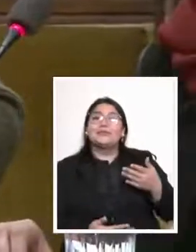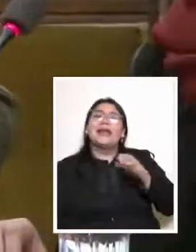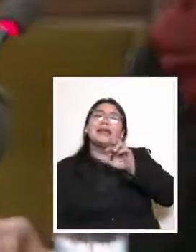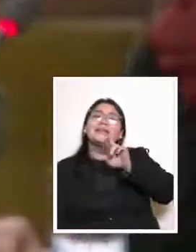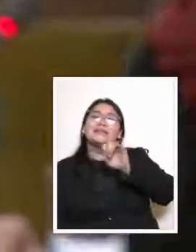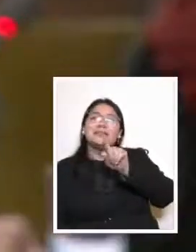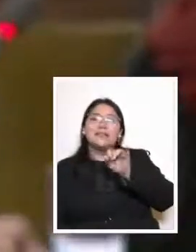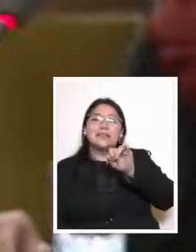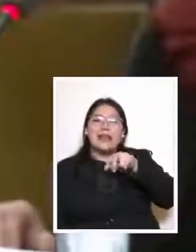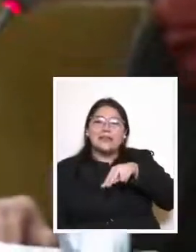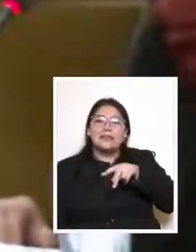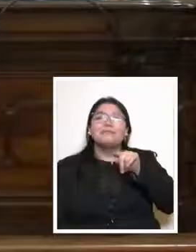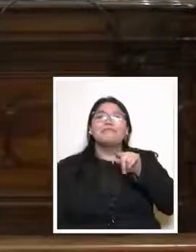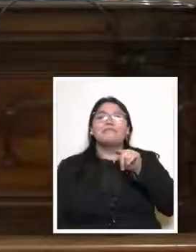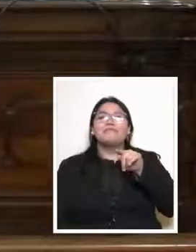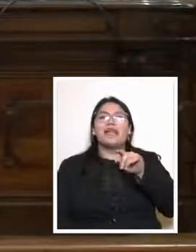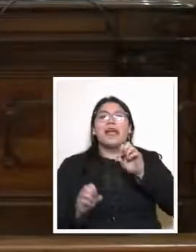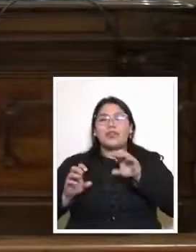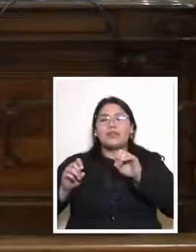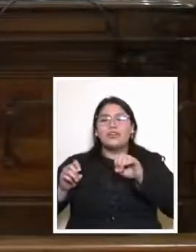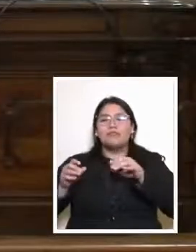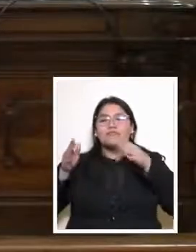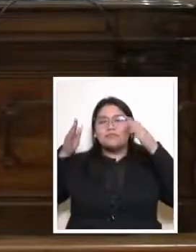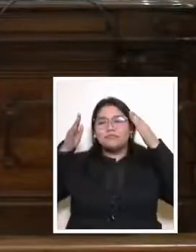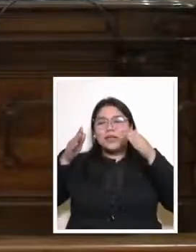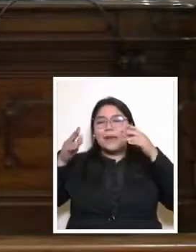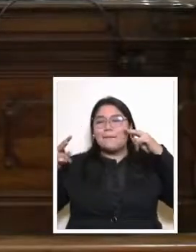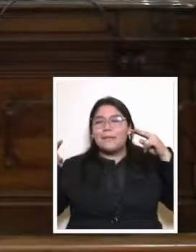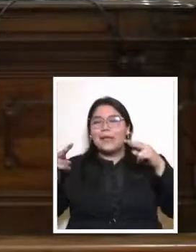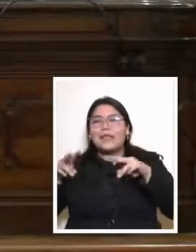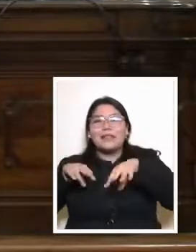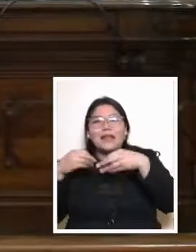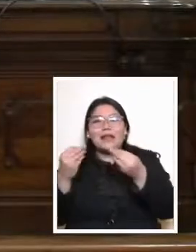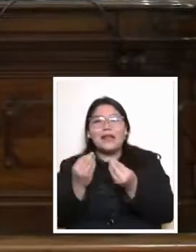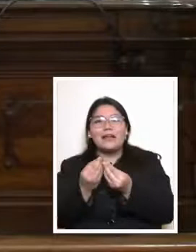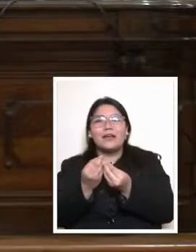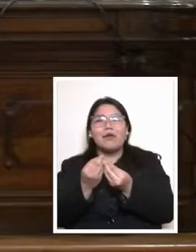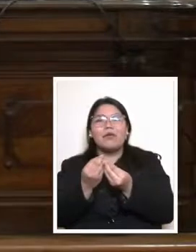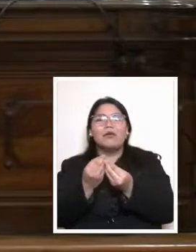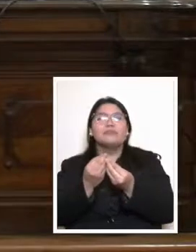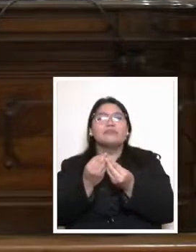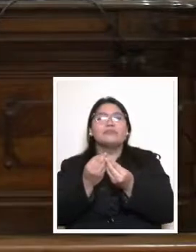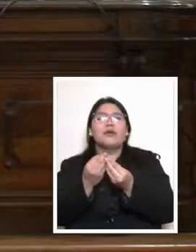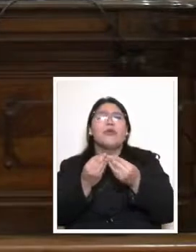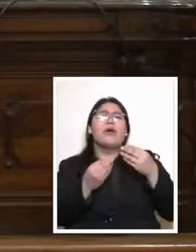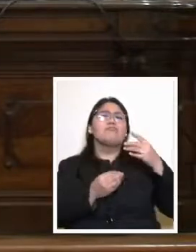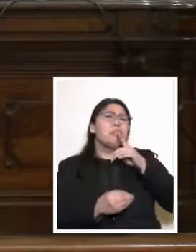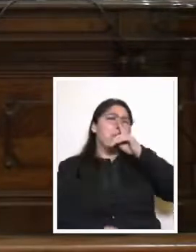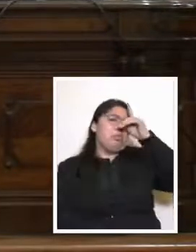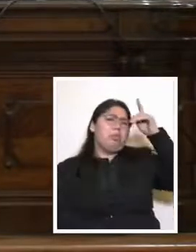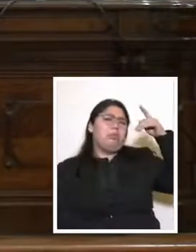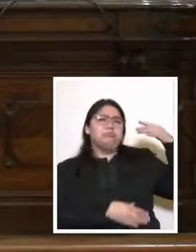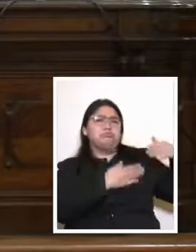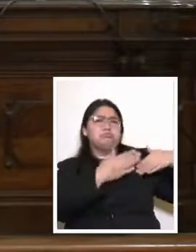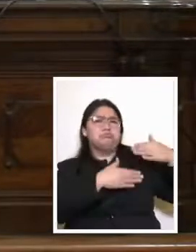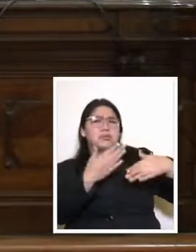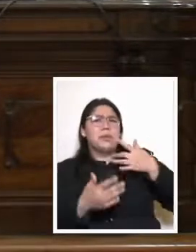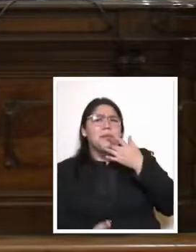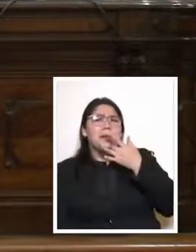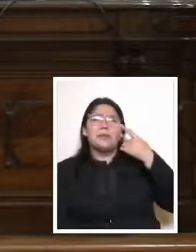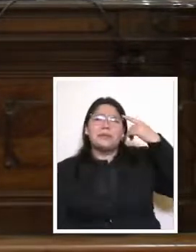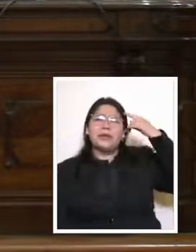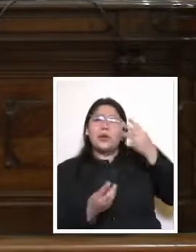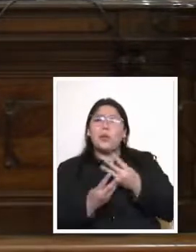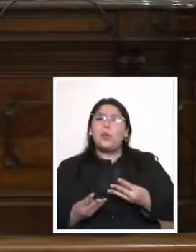integral basada en una pedagogía interdisciplinaria, tiene una tradición bastante larga. ¿Por qué crees que la UNESCO la releva en estos